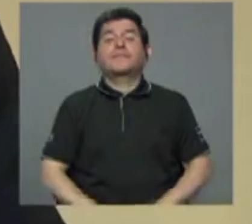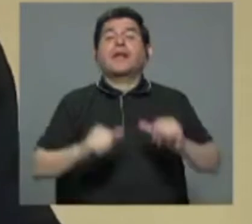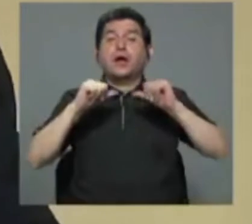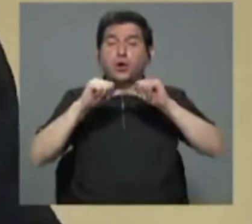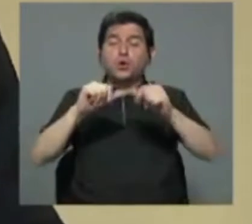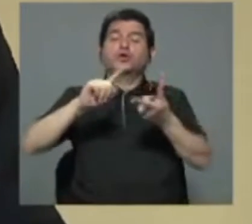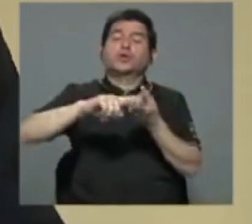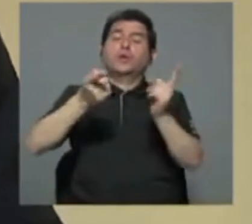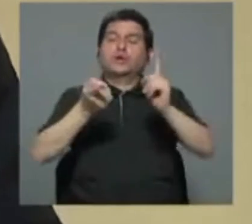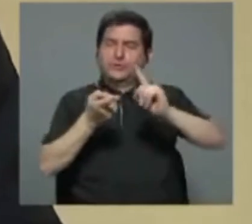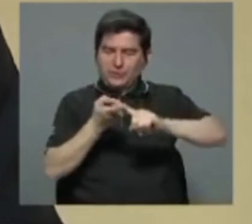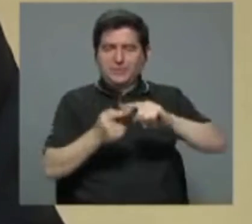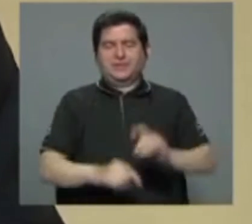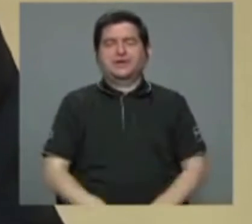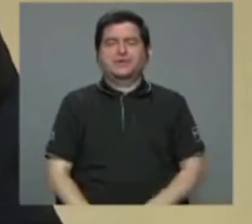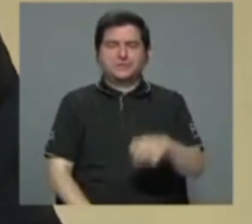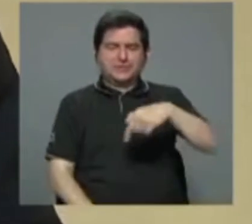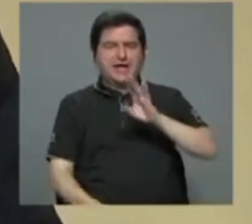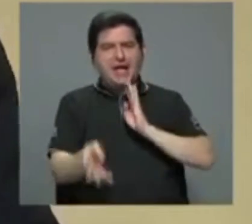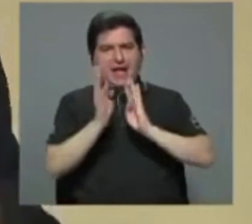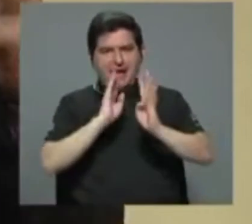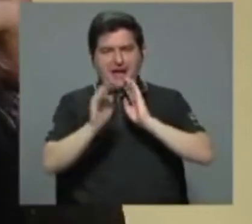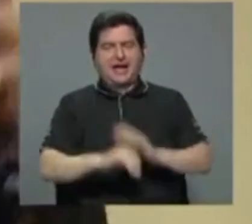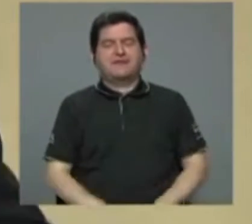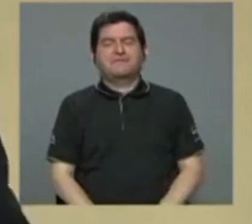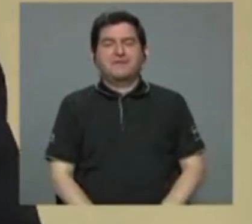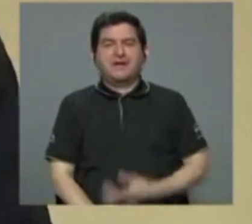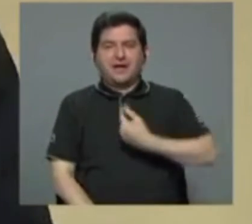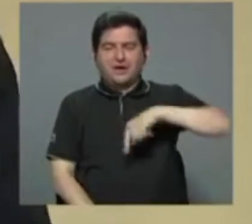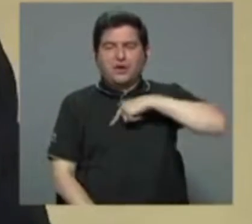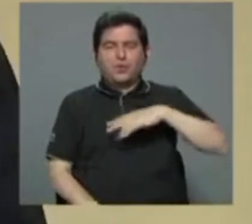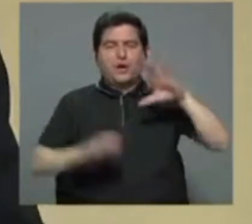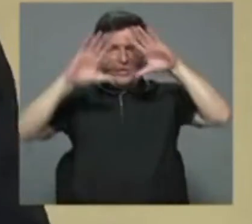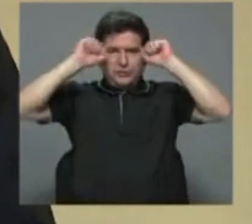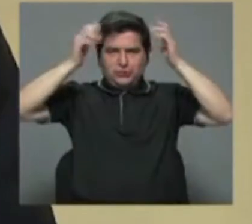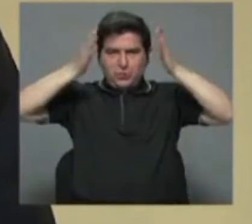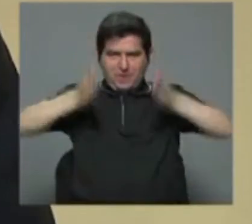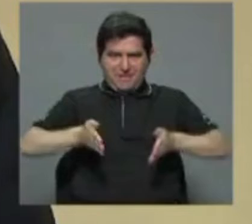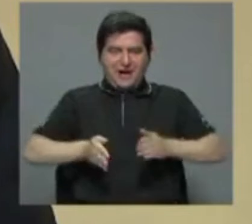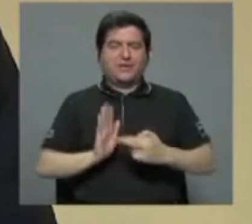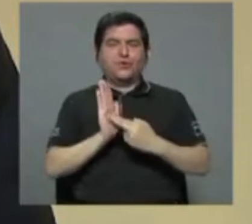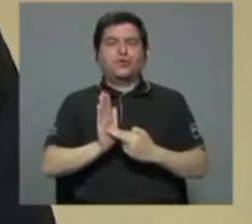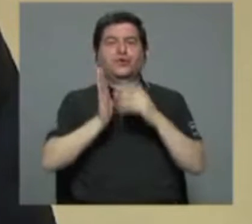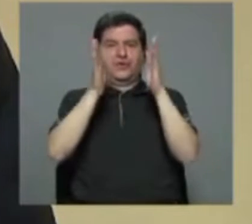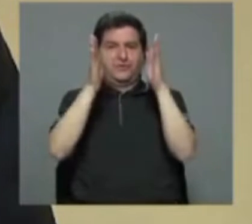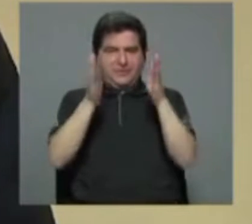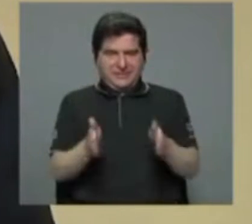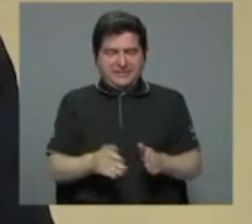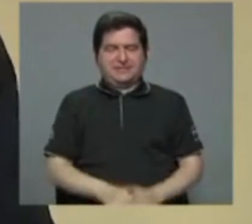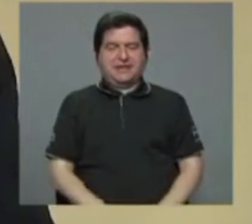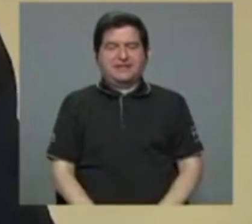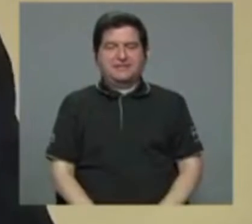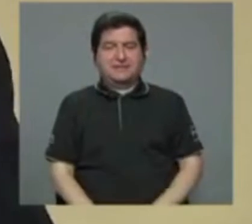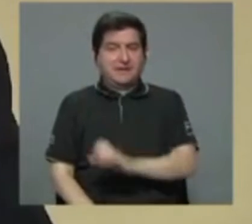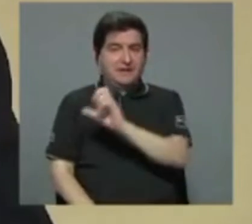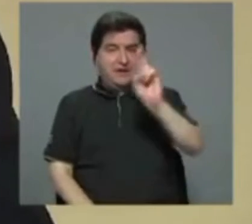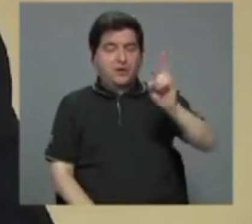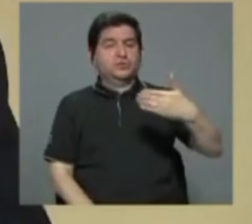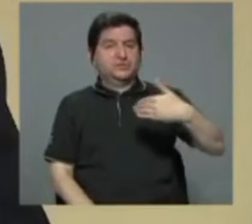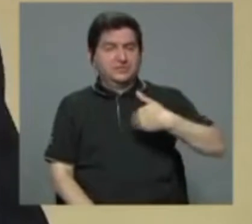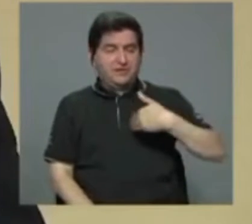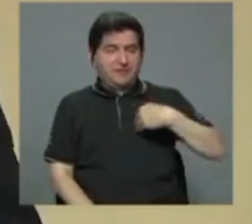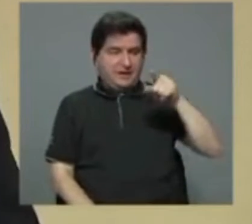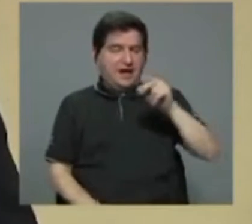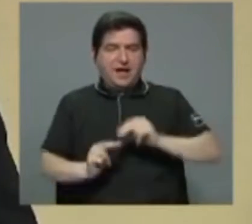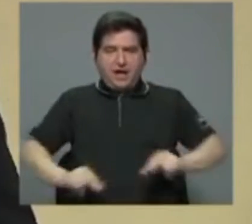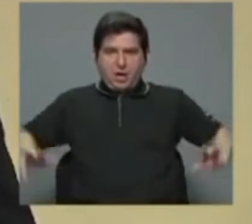Continuamos, amigas y amigos, conversando con nuestro embajador, nuestro representante, el representante de Costa Rica en